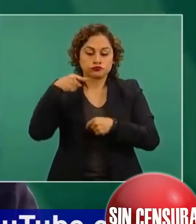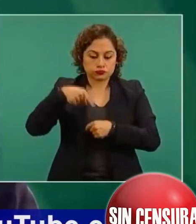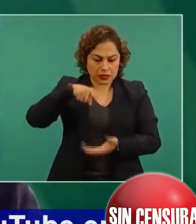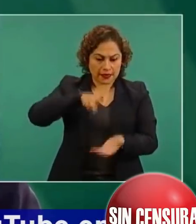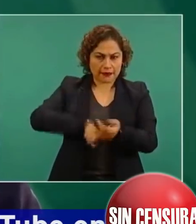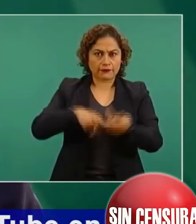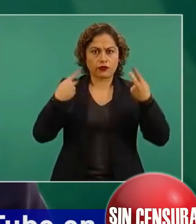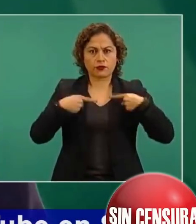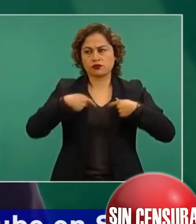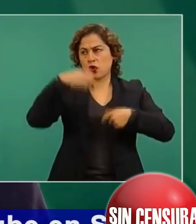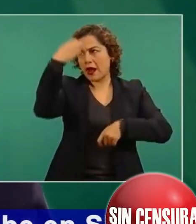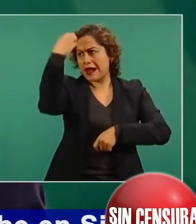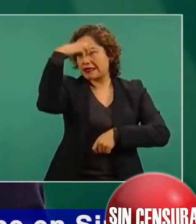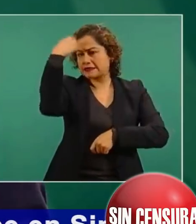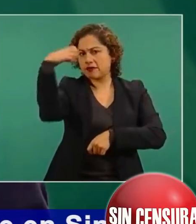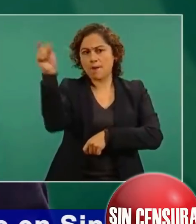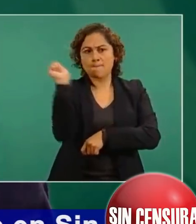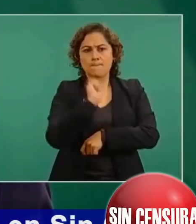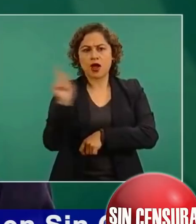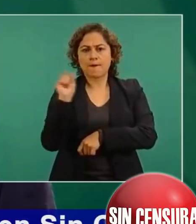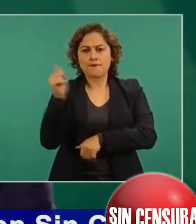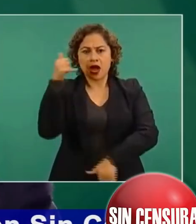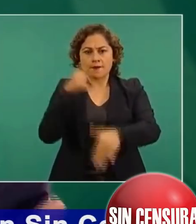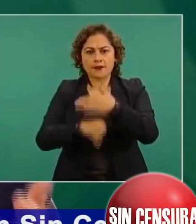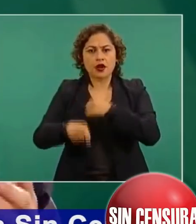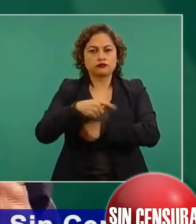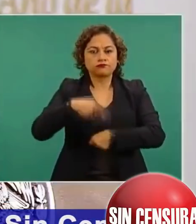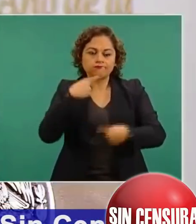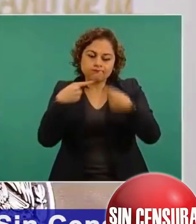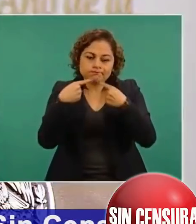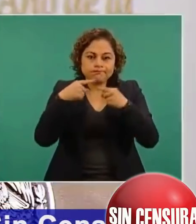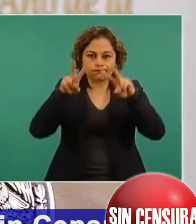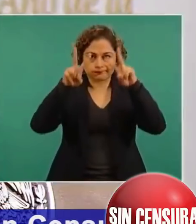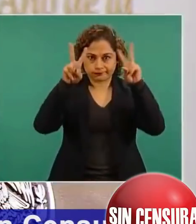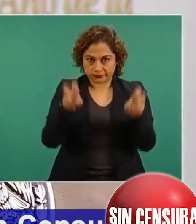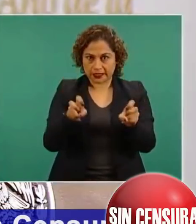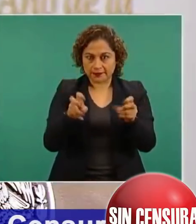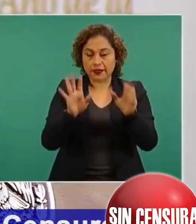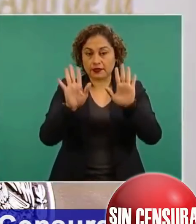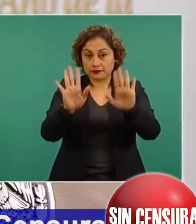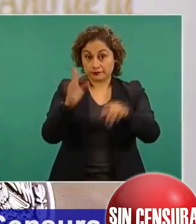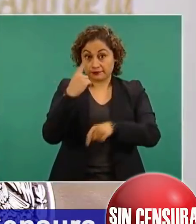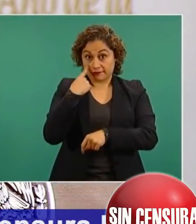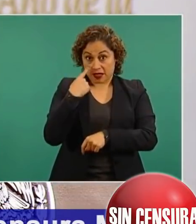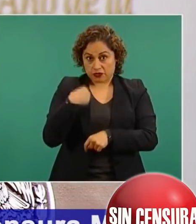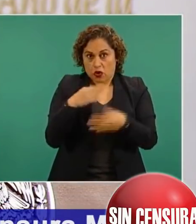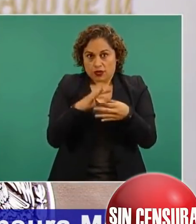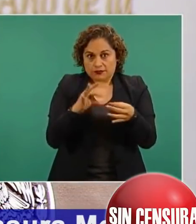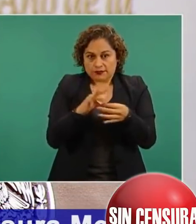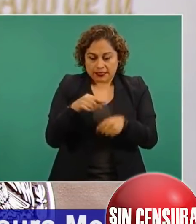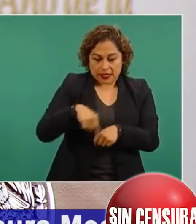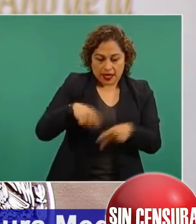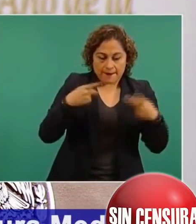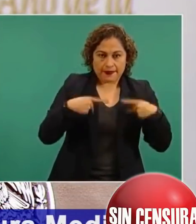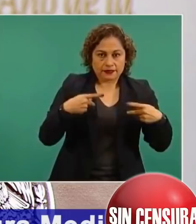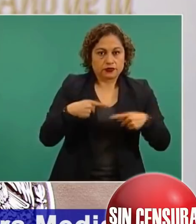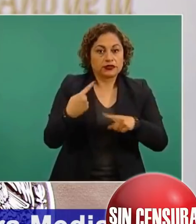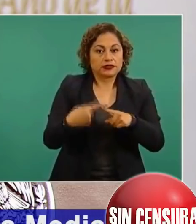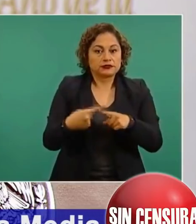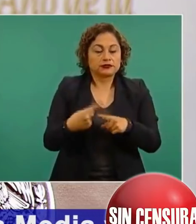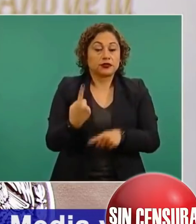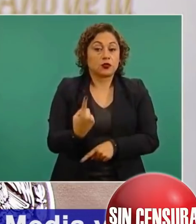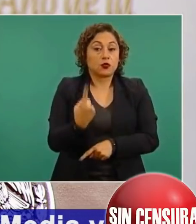que reflexionan científicamente sobre el tema. Uno de ellos, para destacar la importancia de este grupo, es el